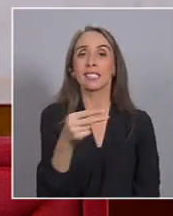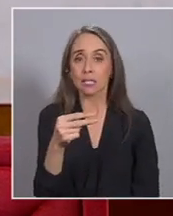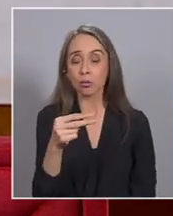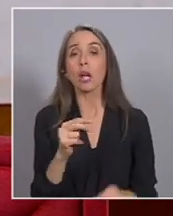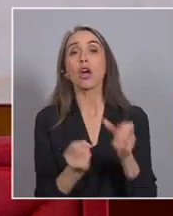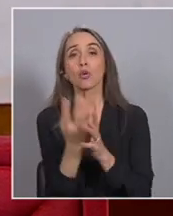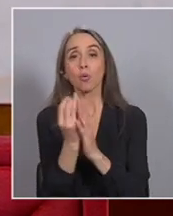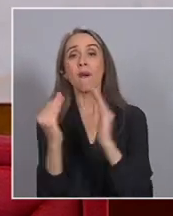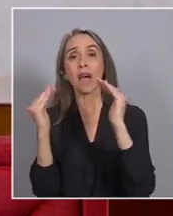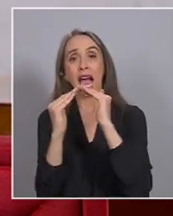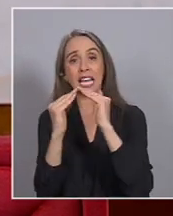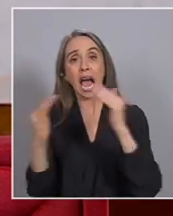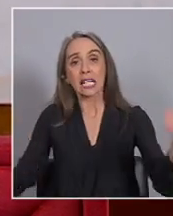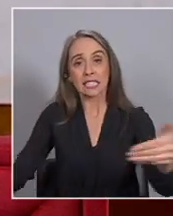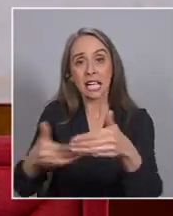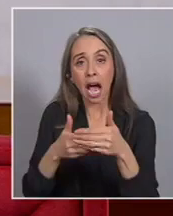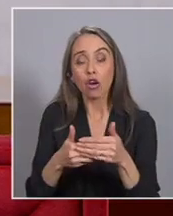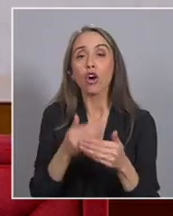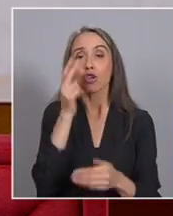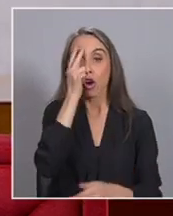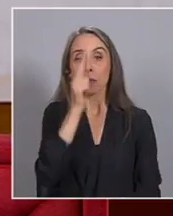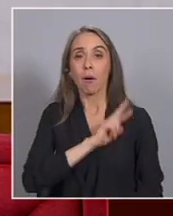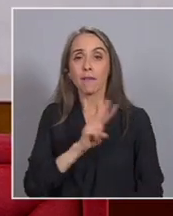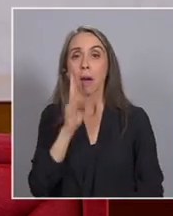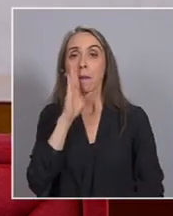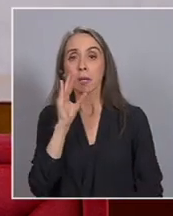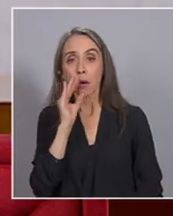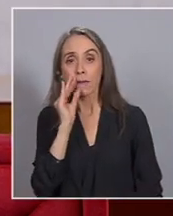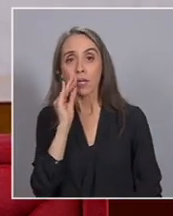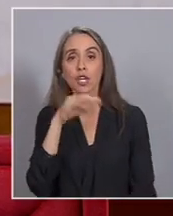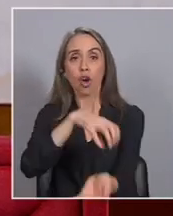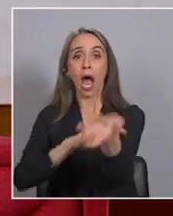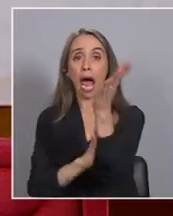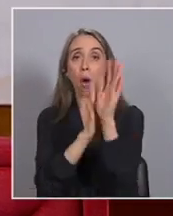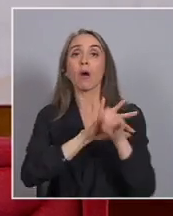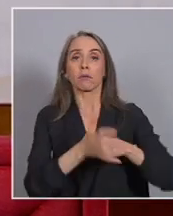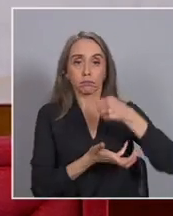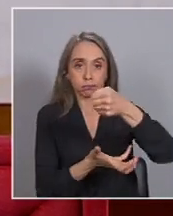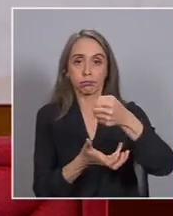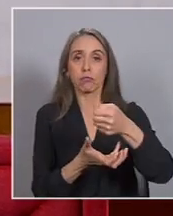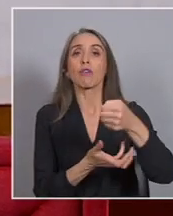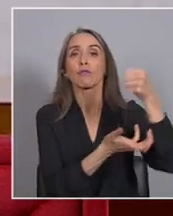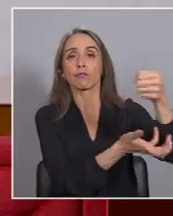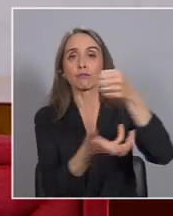nuevas casas de acogida en las regiones de Coquimbo, Valparaíso, Biobío y la Araucanía.